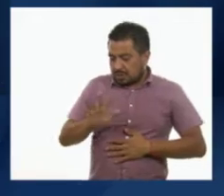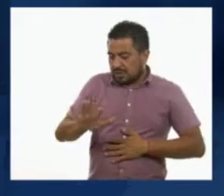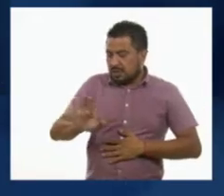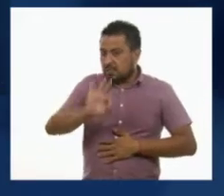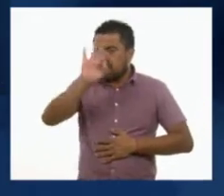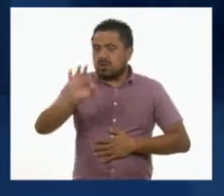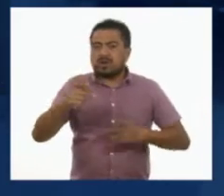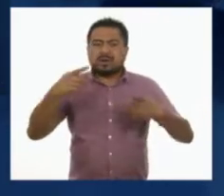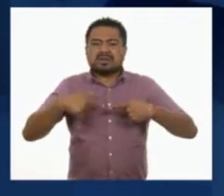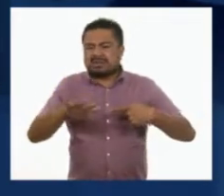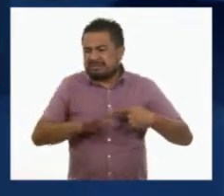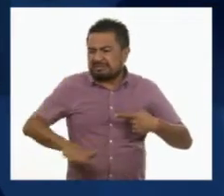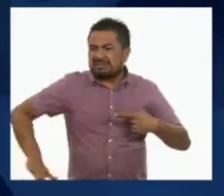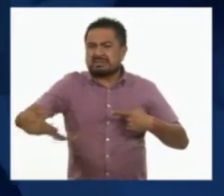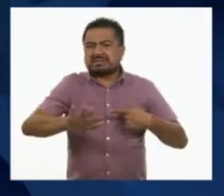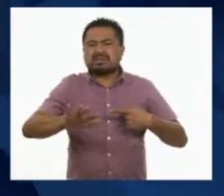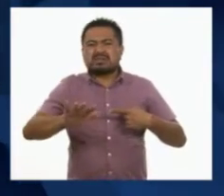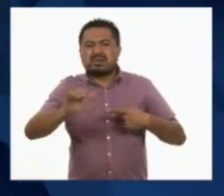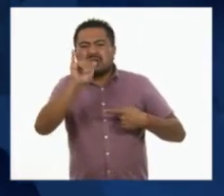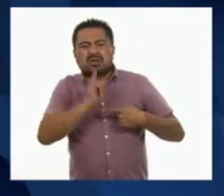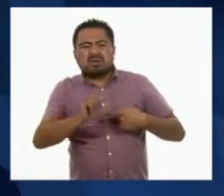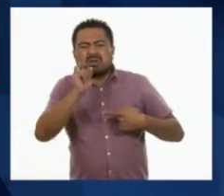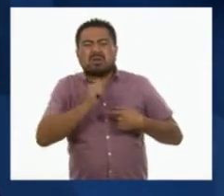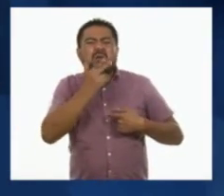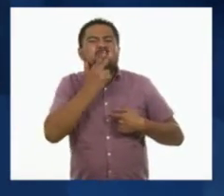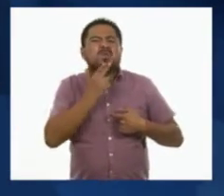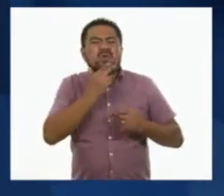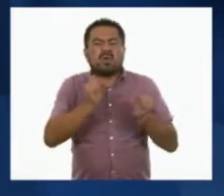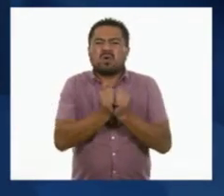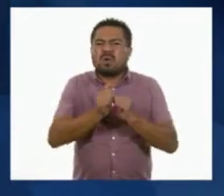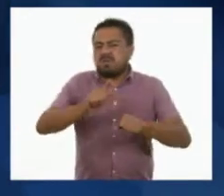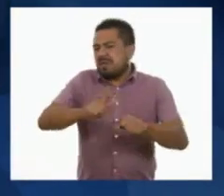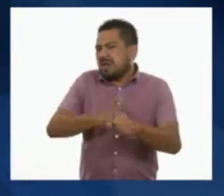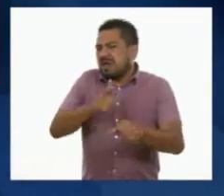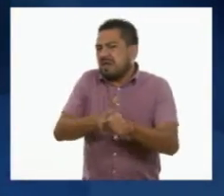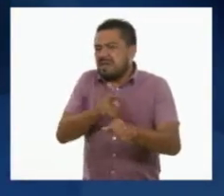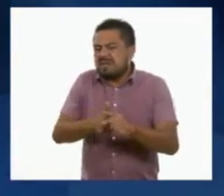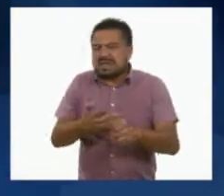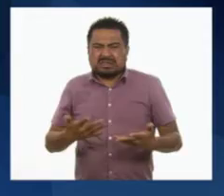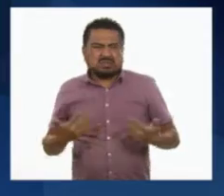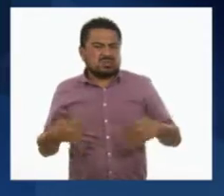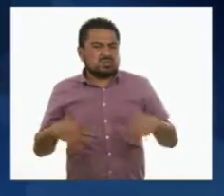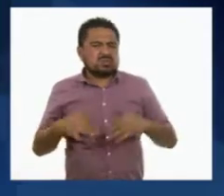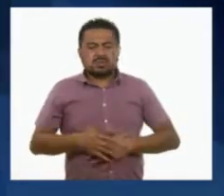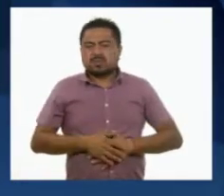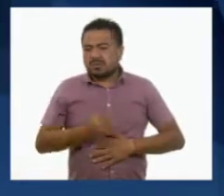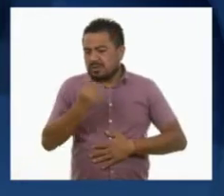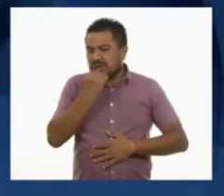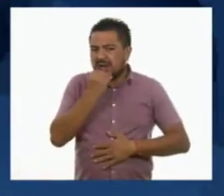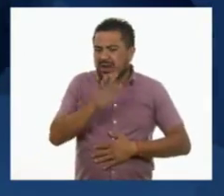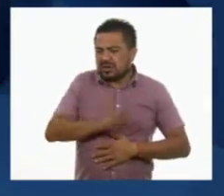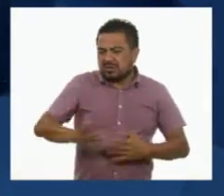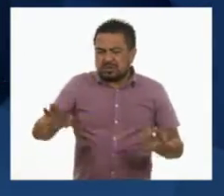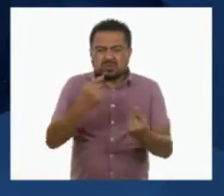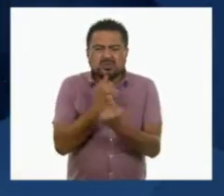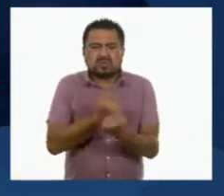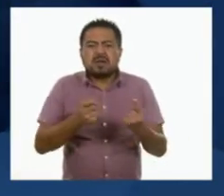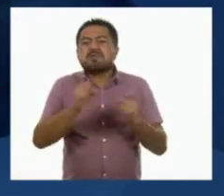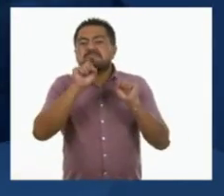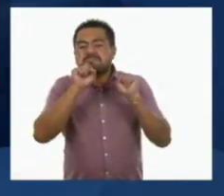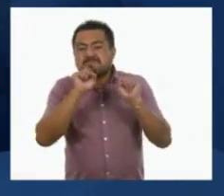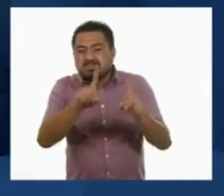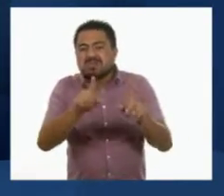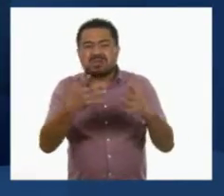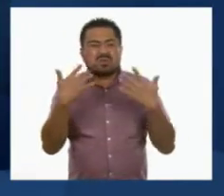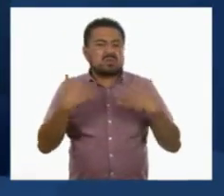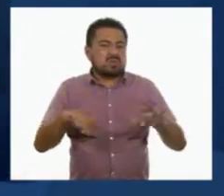85% de la población consume bebidas no lácteas endulzadas como el refresco. La dieta de la población infantil también